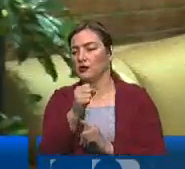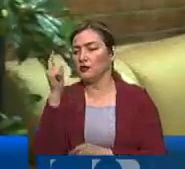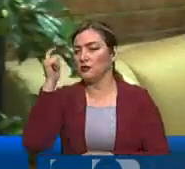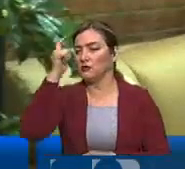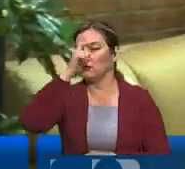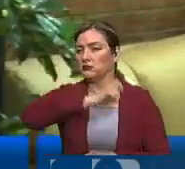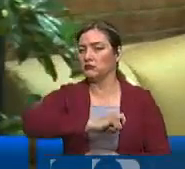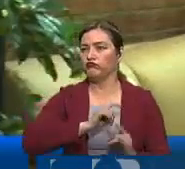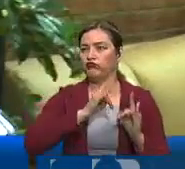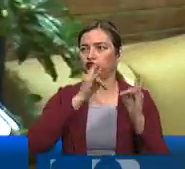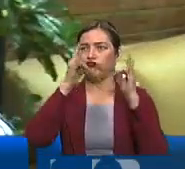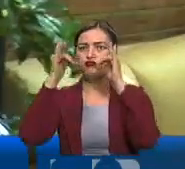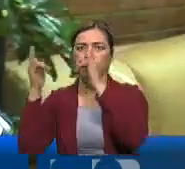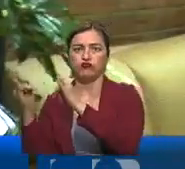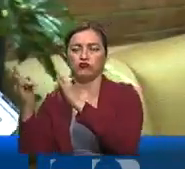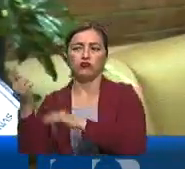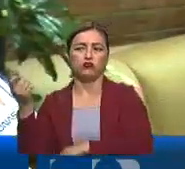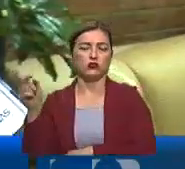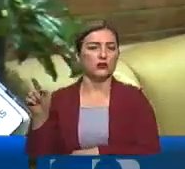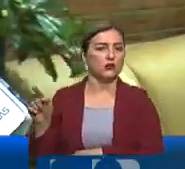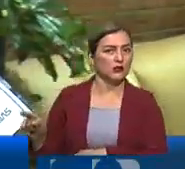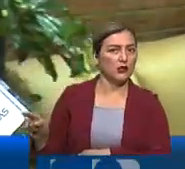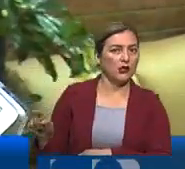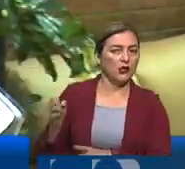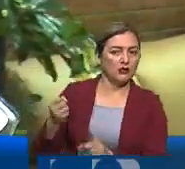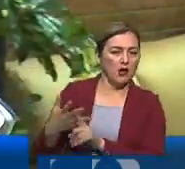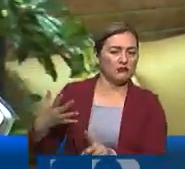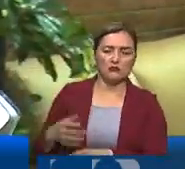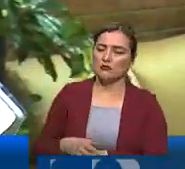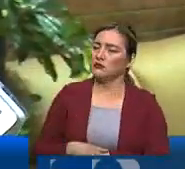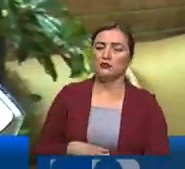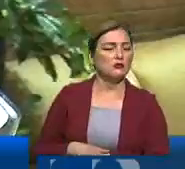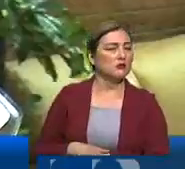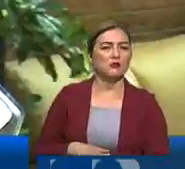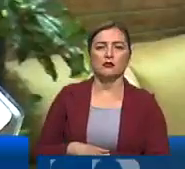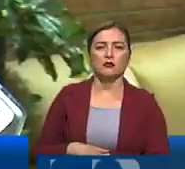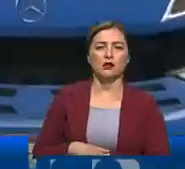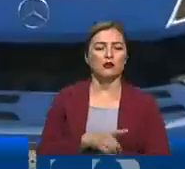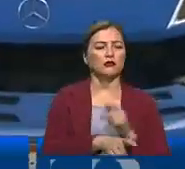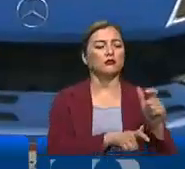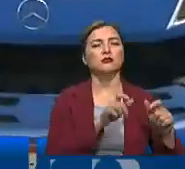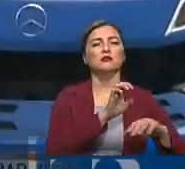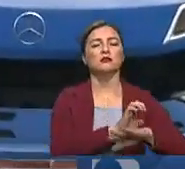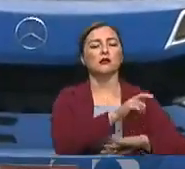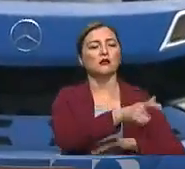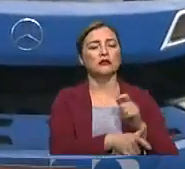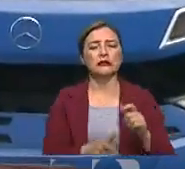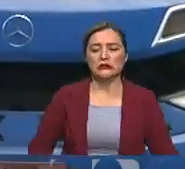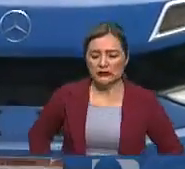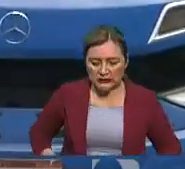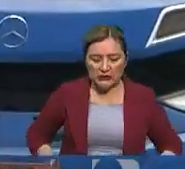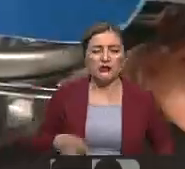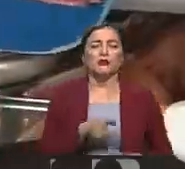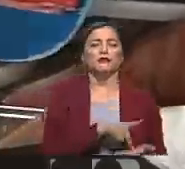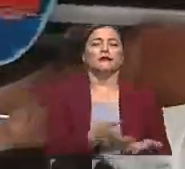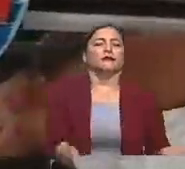se han enriquecido y sin embargo ellos no son afectados, pero están haciendo que pague el pueblo. Además, dijo que si hay